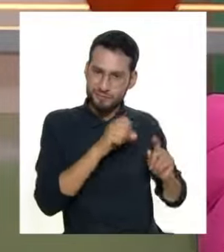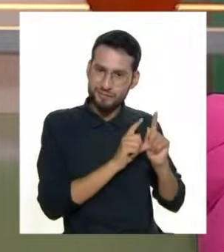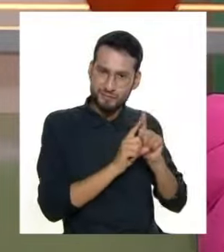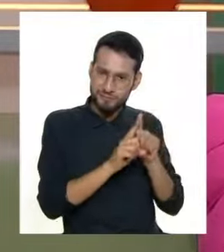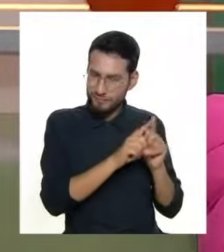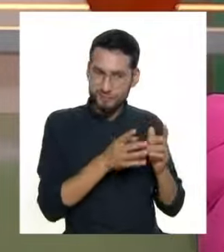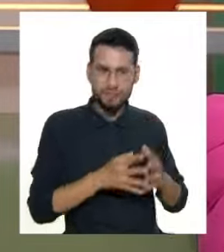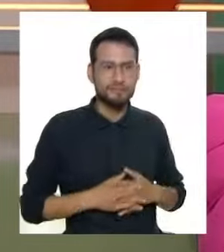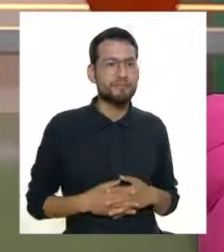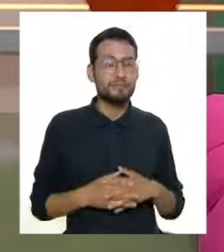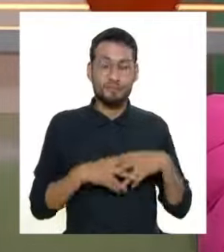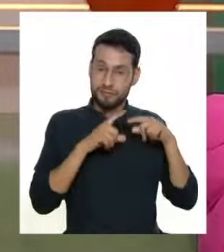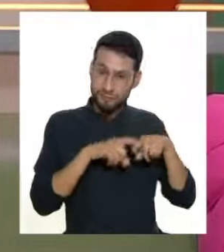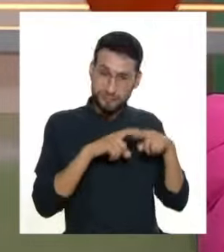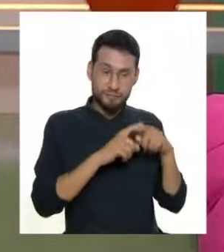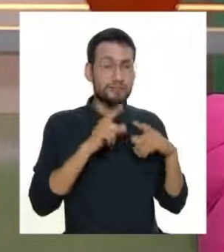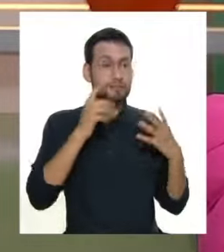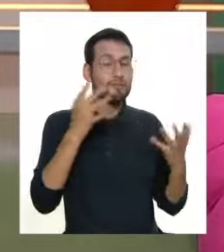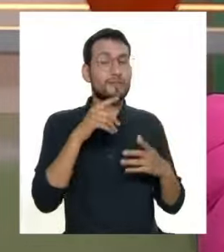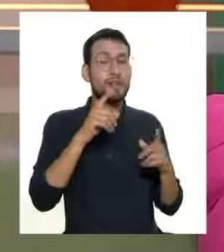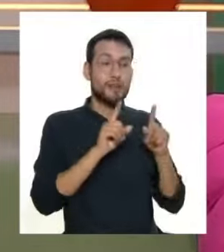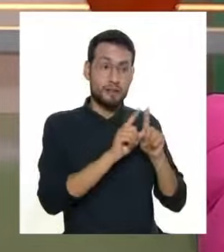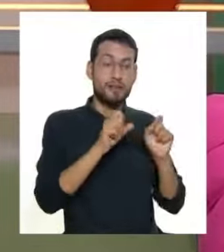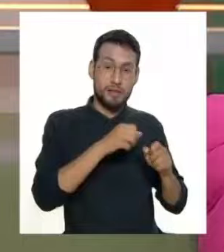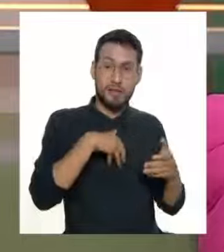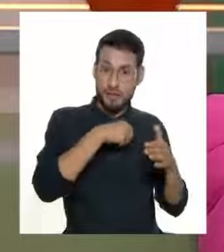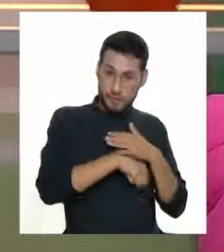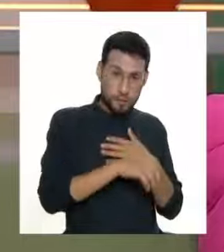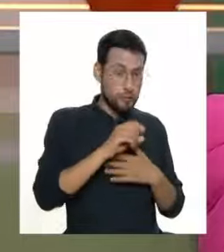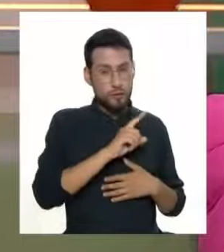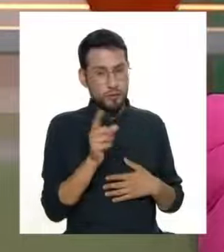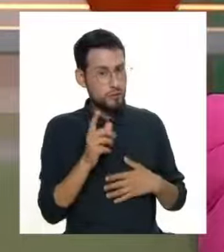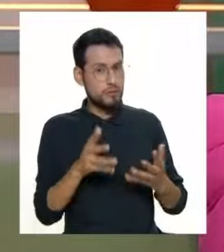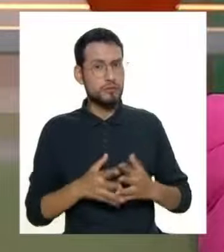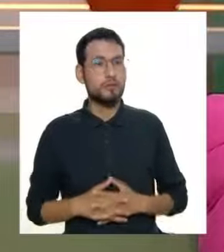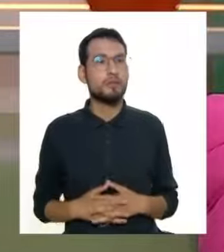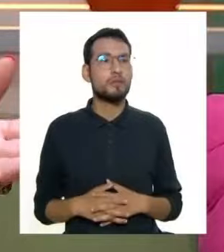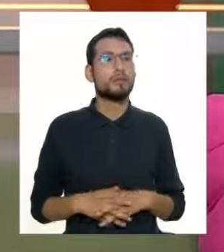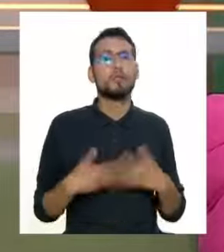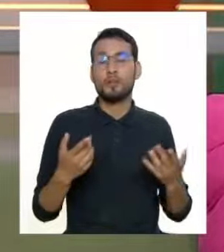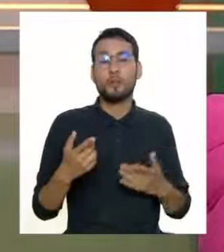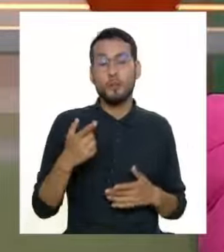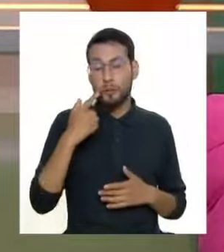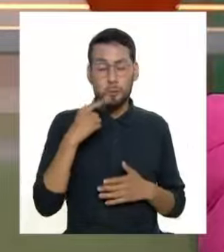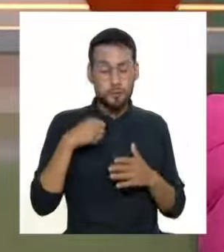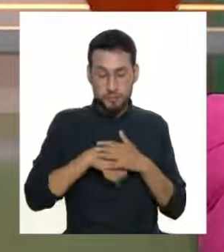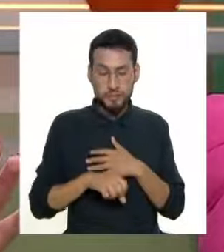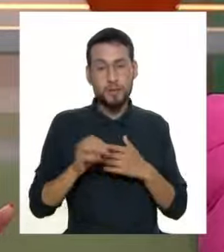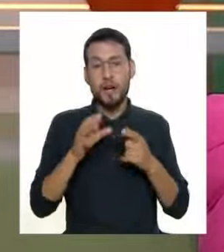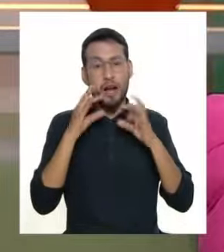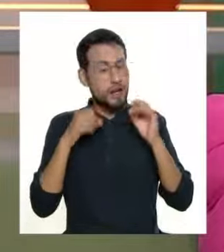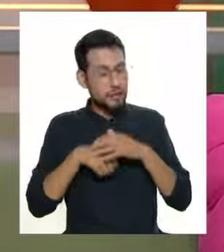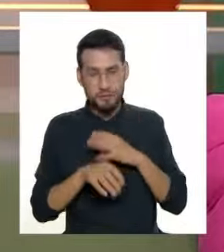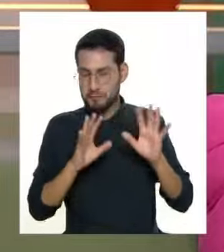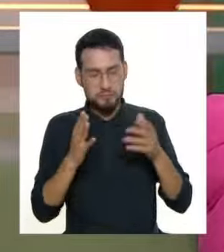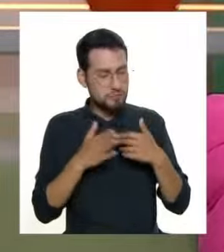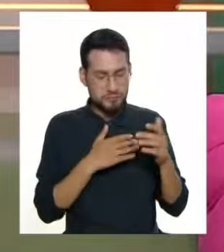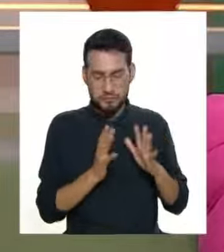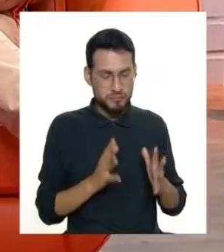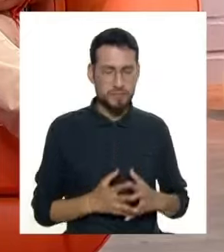digamos, depende de los objetivos de la pareja, teniendo hijos o no, o teniendo perro hijos, gato hijos, como se quiera. Pero